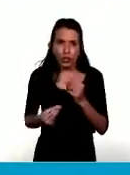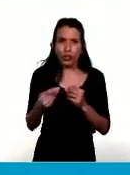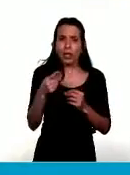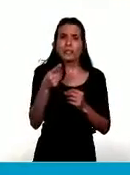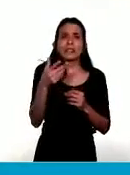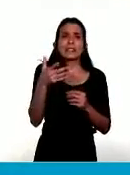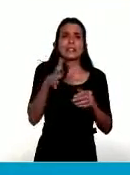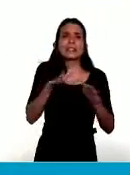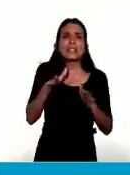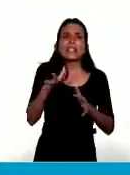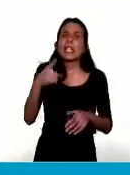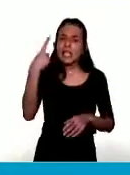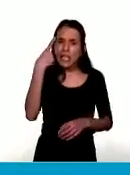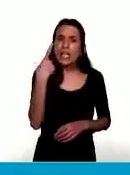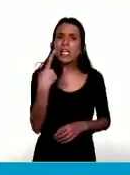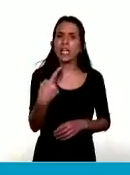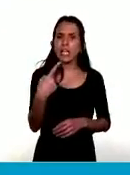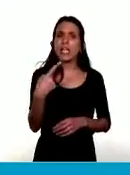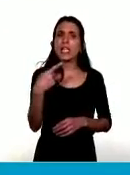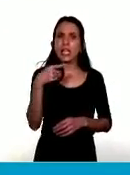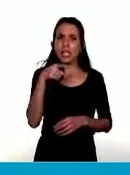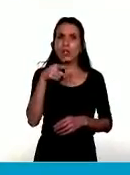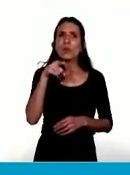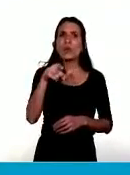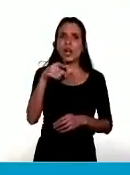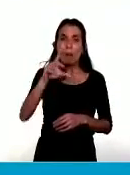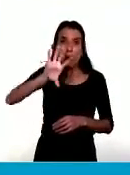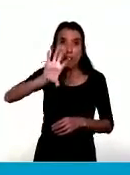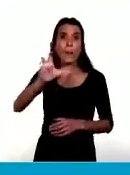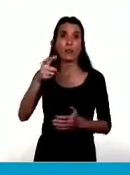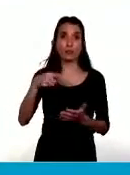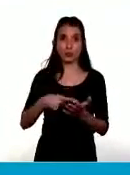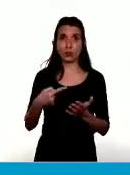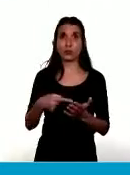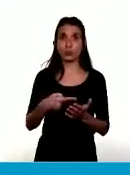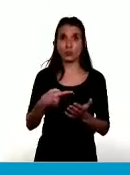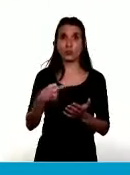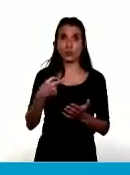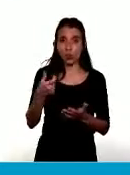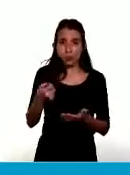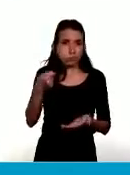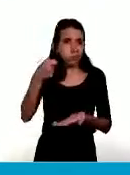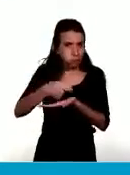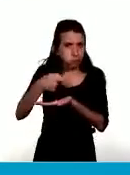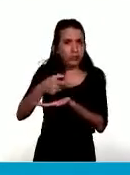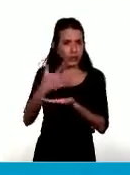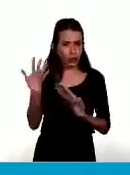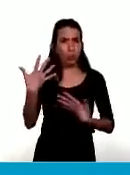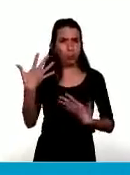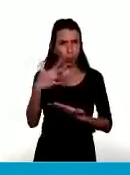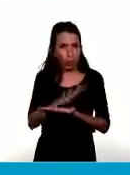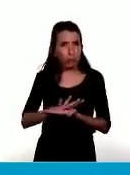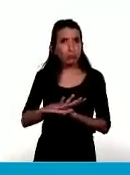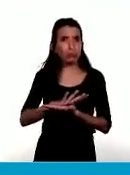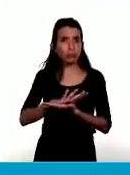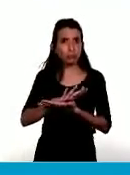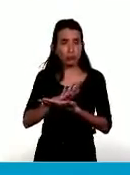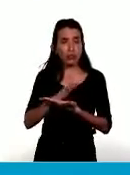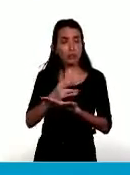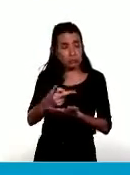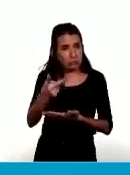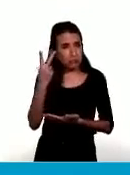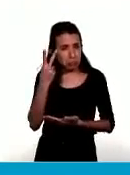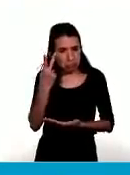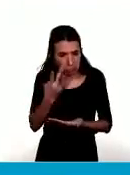mínima, creemos que el presupuesto para la provincia de Buenos Aires rondará los 1.300 millones. O sea que si tenemos en cuenta